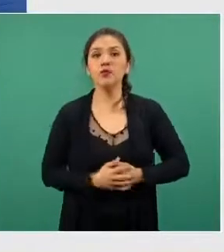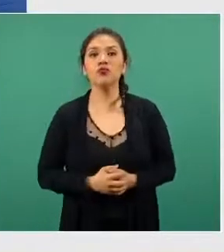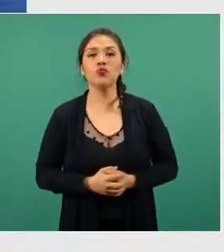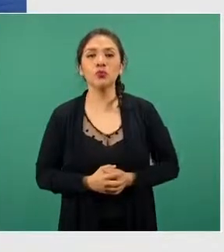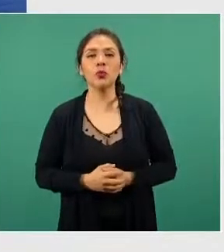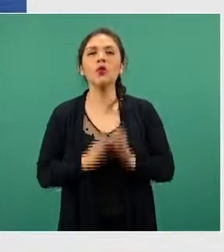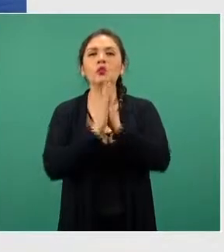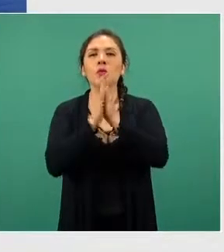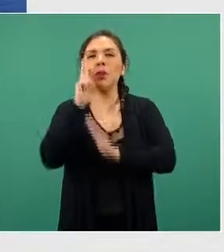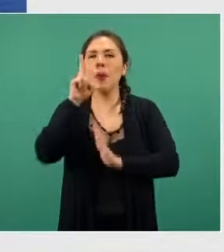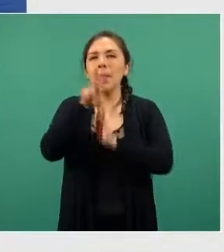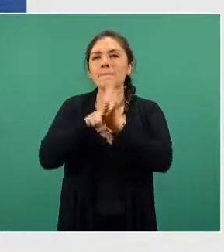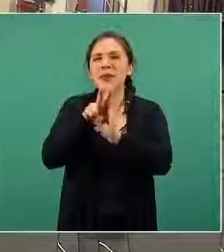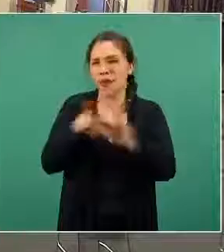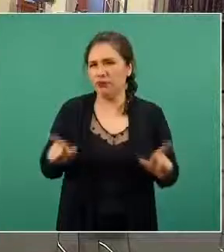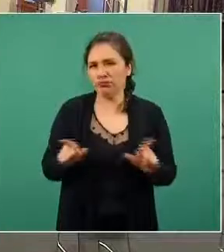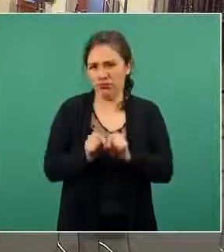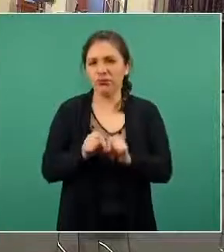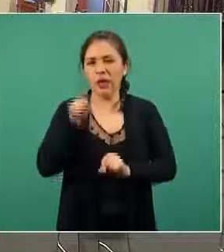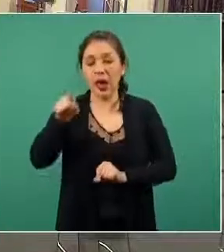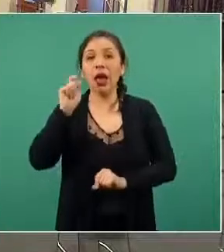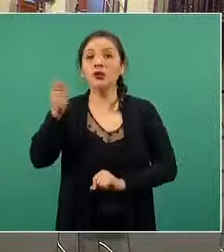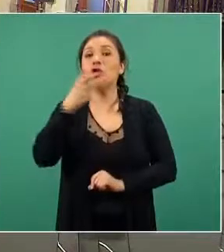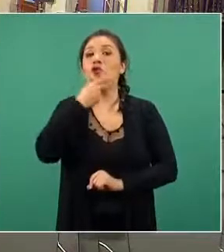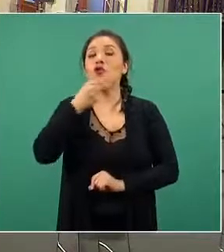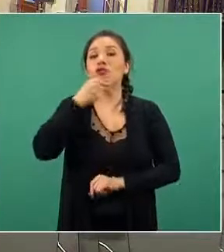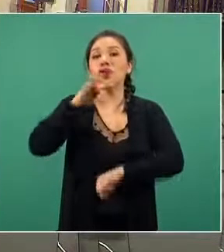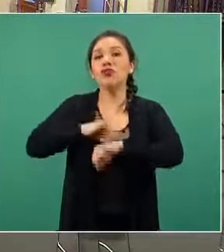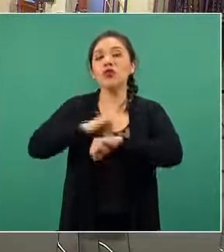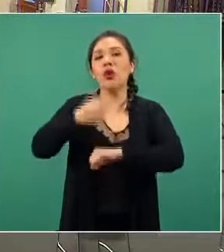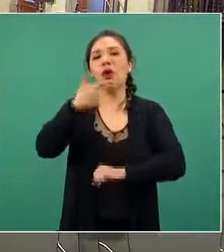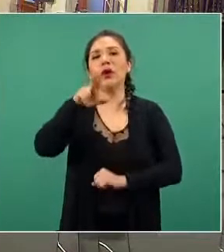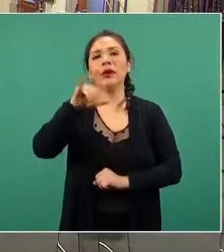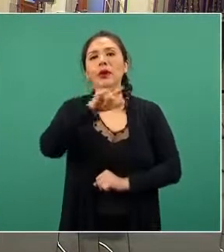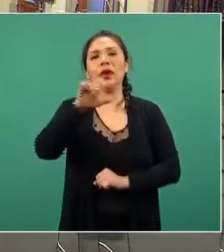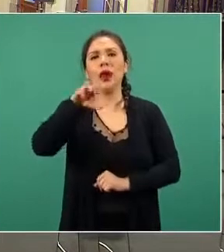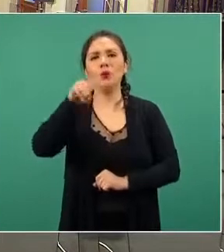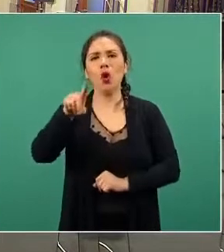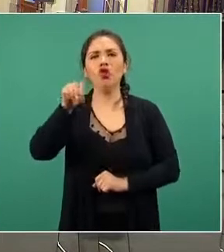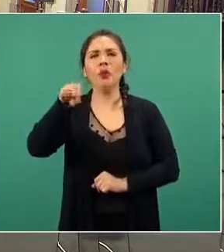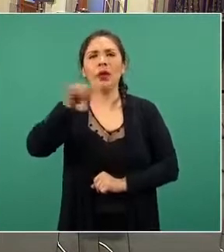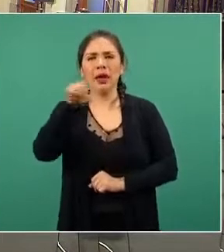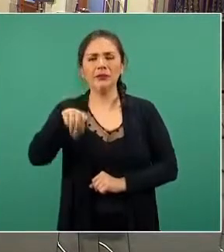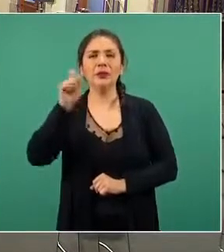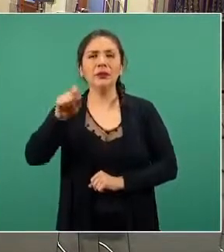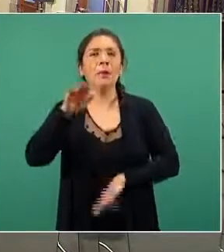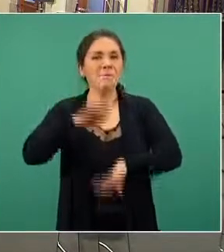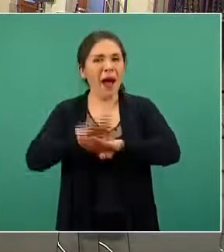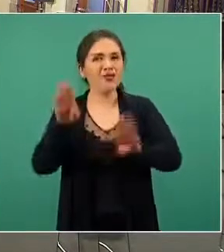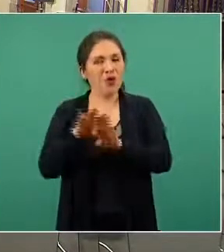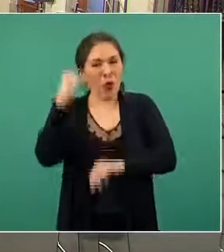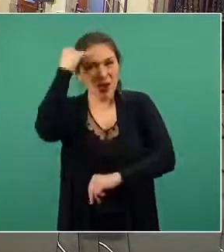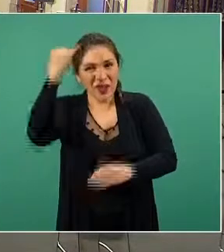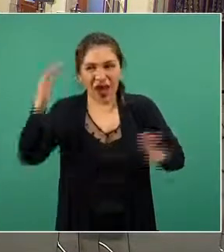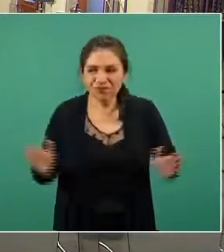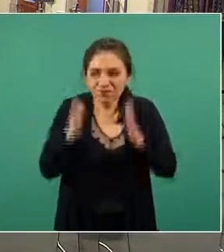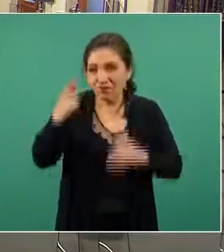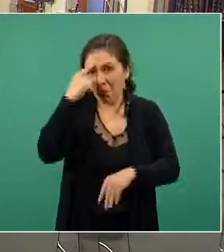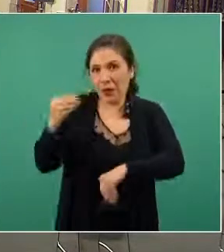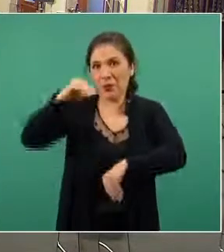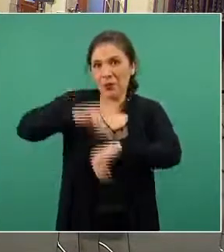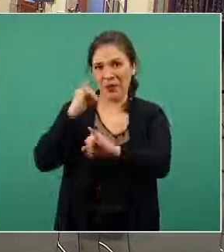clic al video, es un pequeño video. De hecho, él es el doctor Guillermo Domínguez Cherit, que impulsó mucho inicialmente el desarrollo de esta